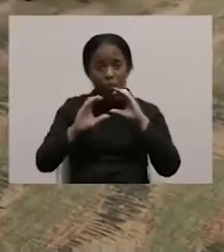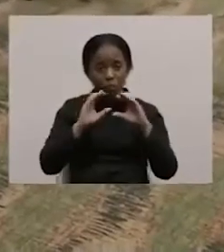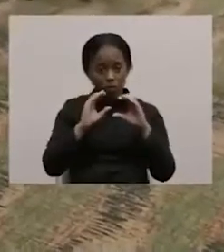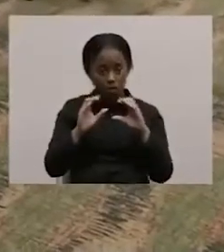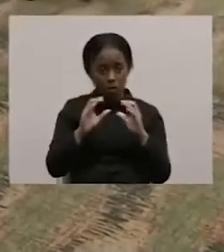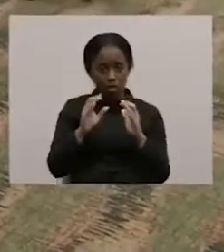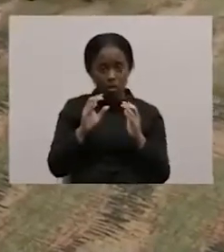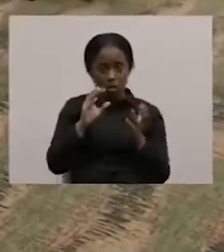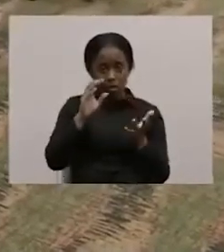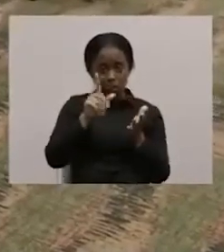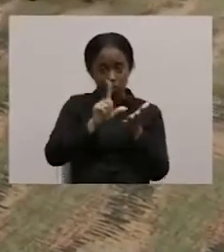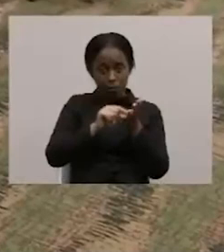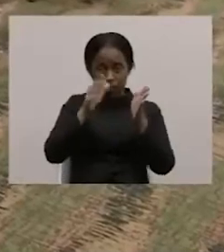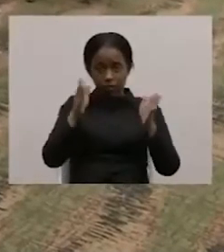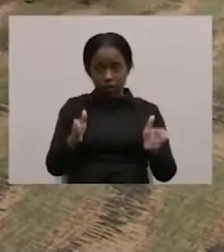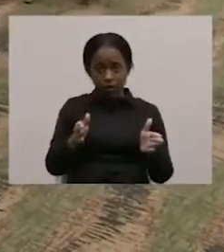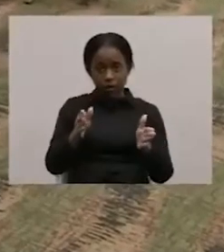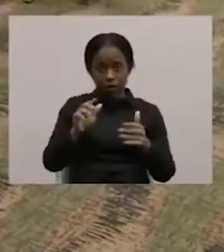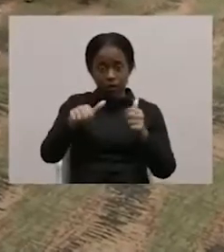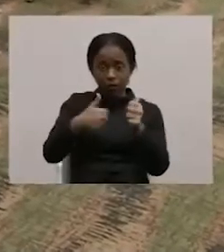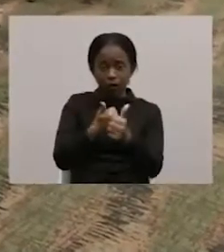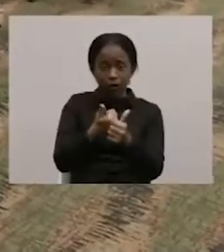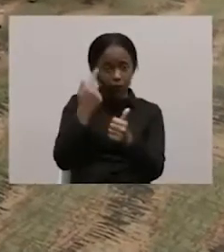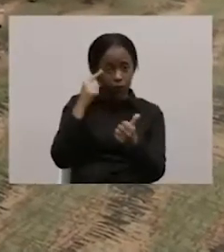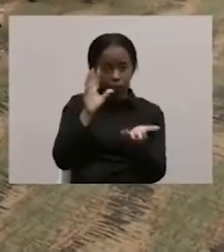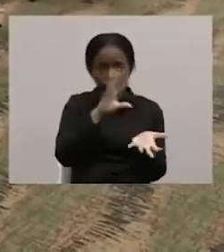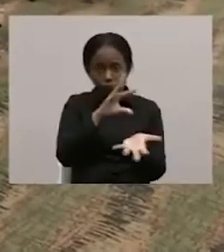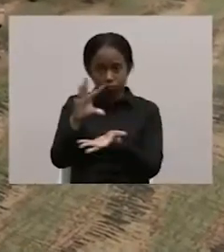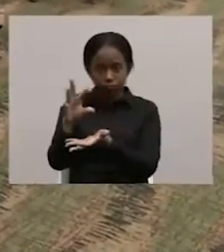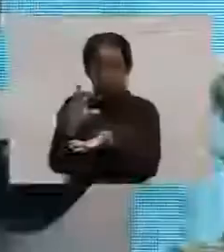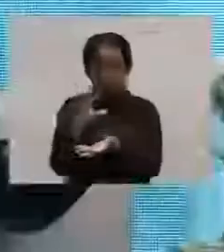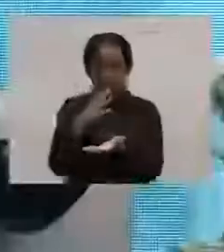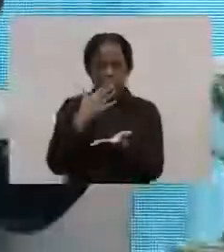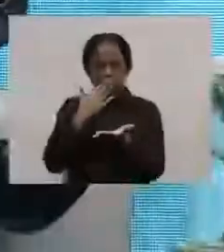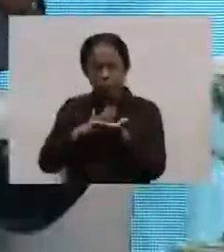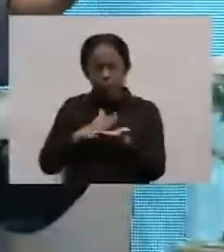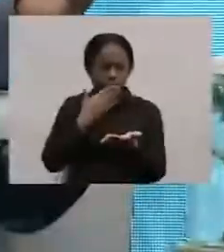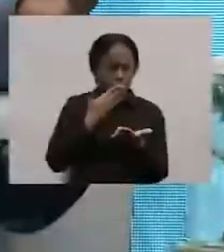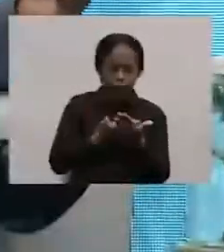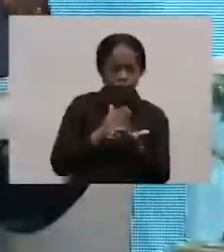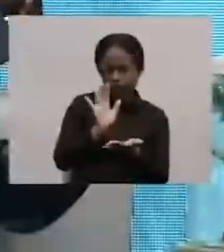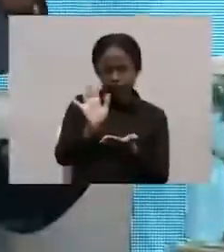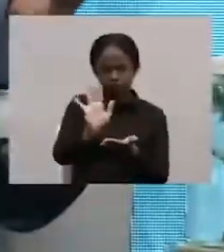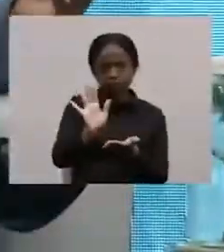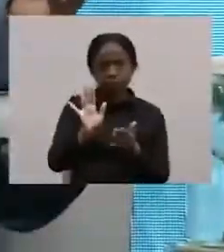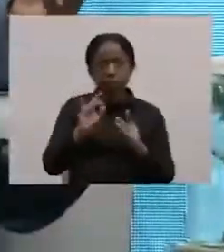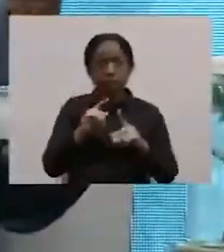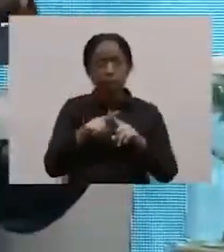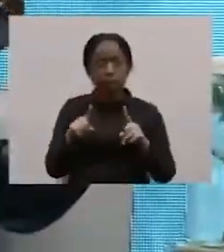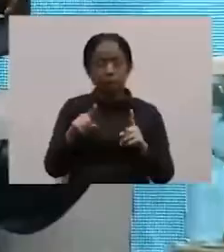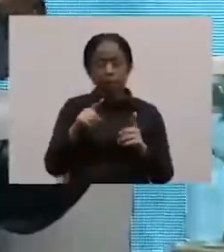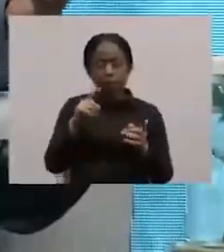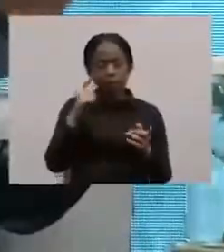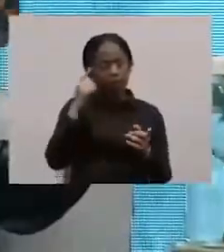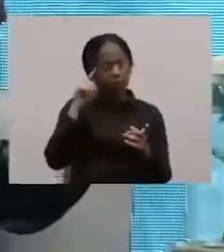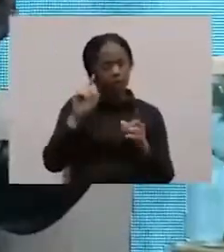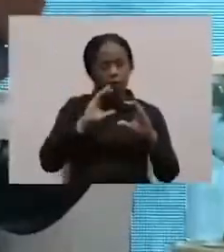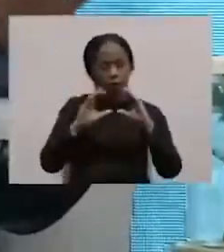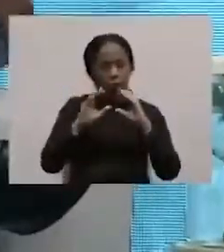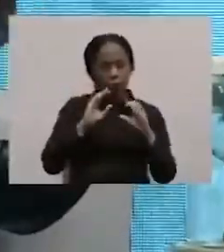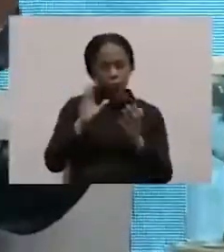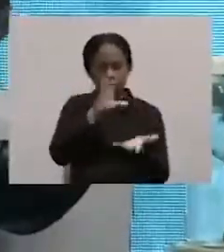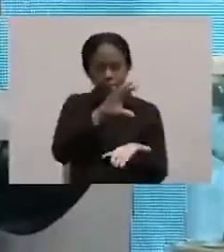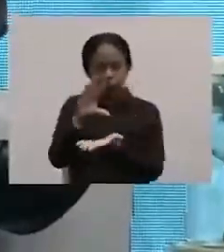hacemos periodismo a través de los medios de comunicación, lo cual no es ni bueno ni malo. El que usa los medios de comunicación para diversión